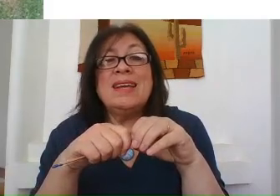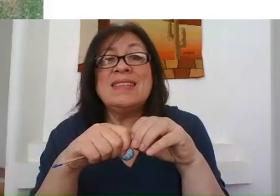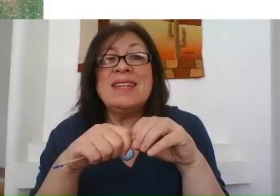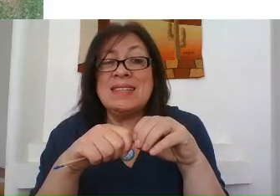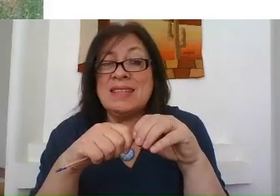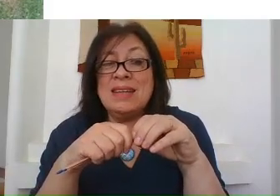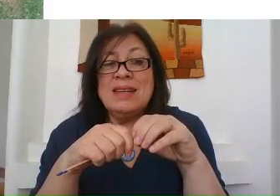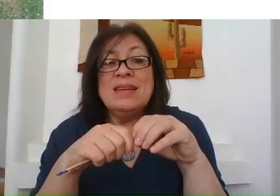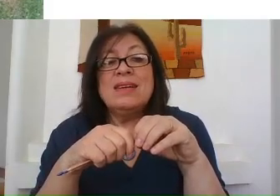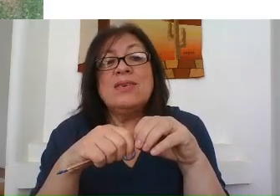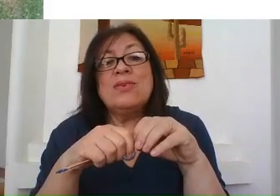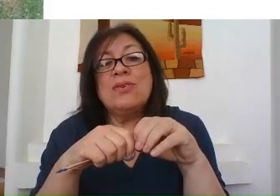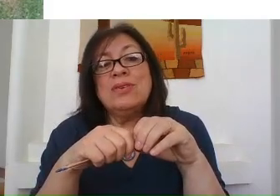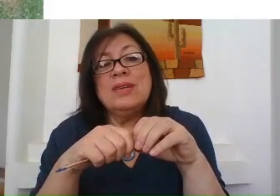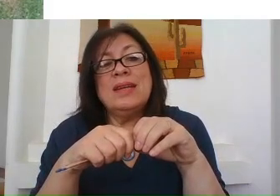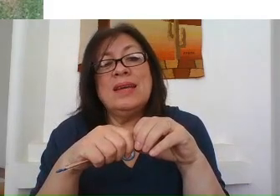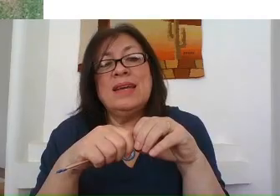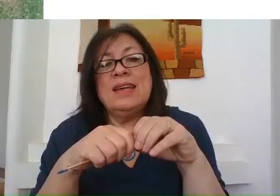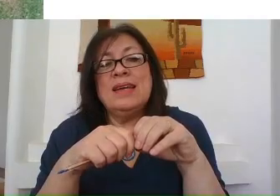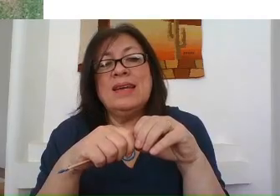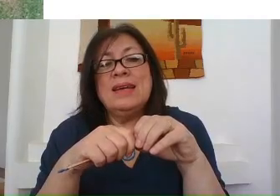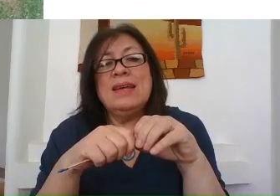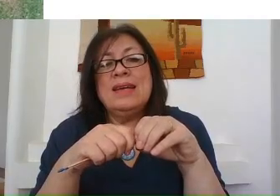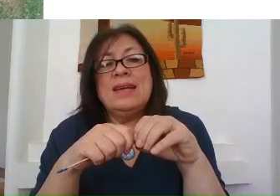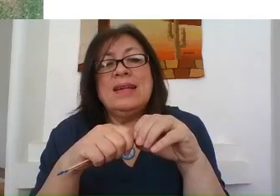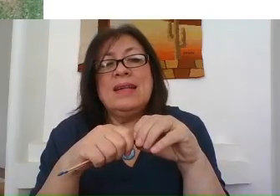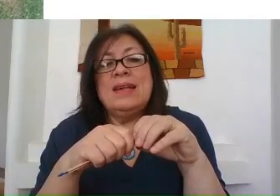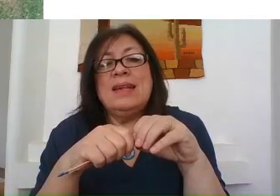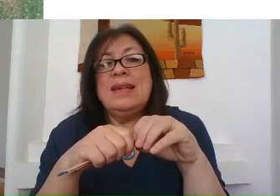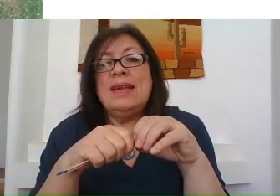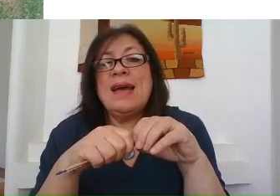relación estrecha con